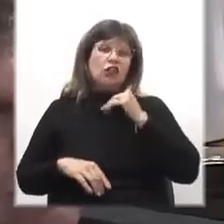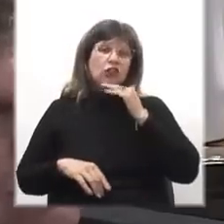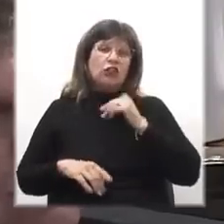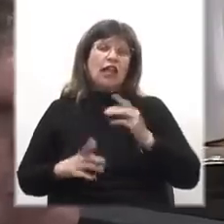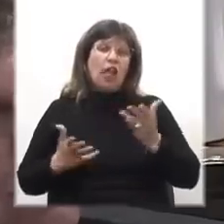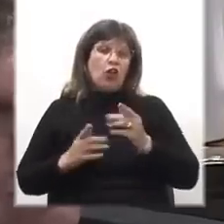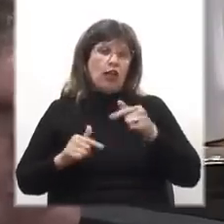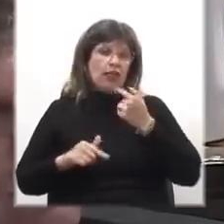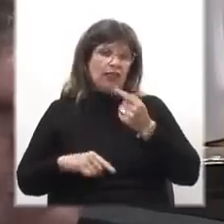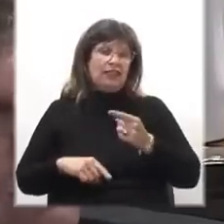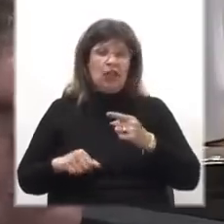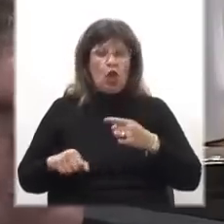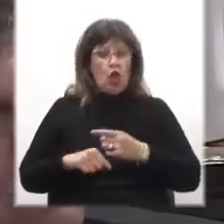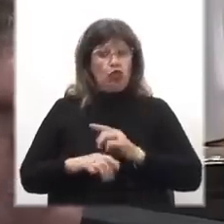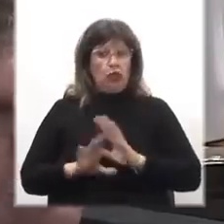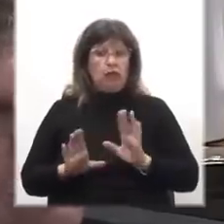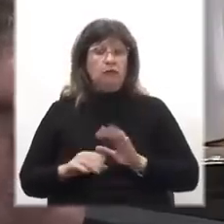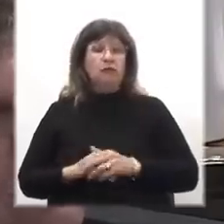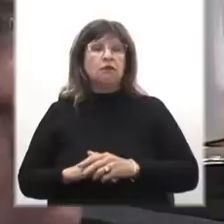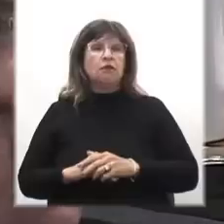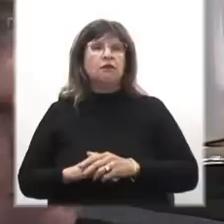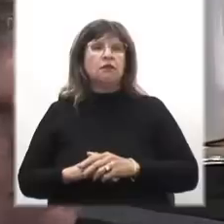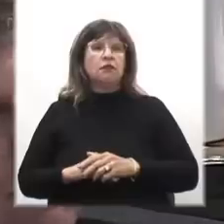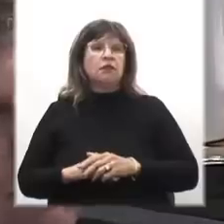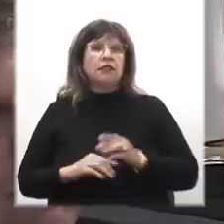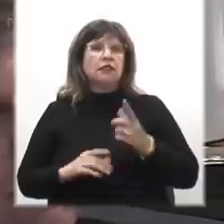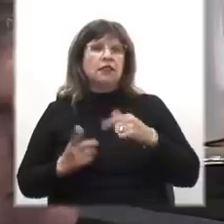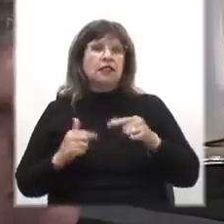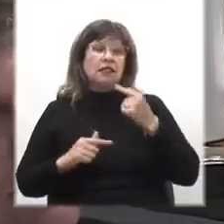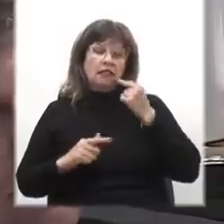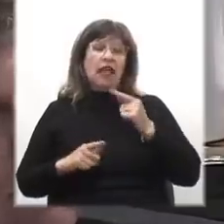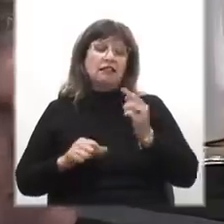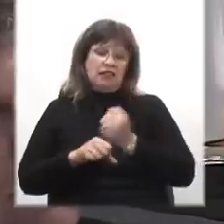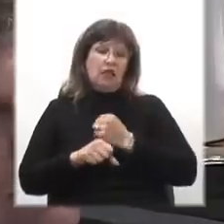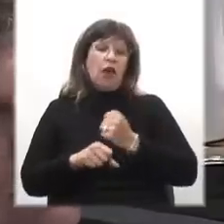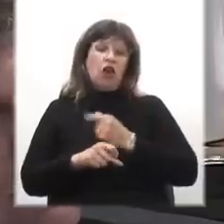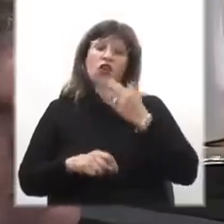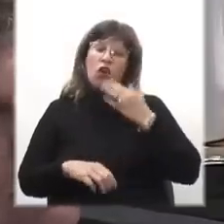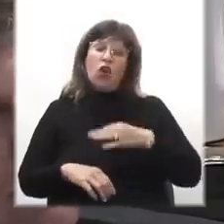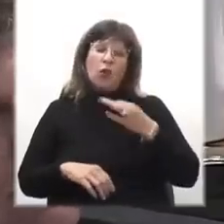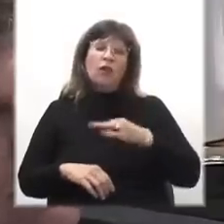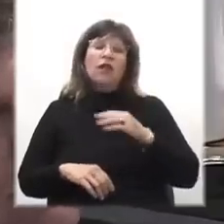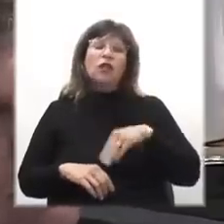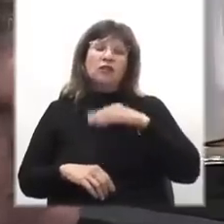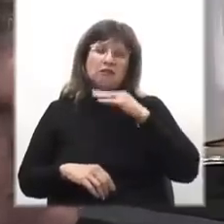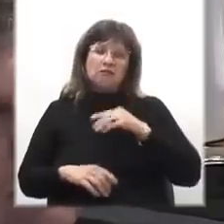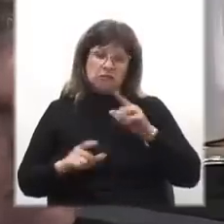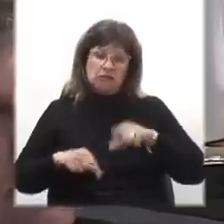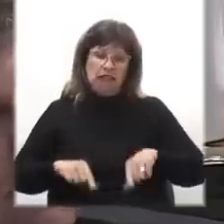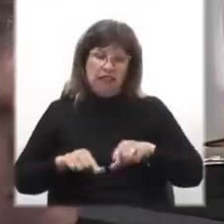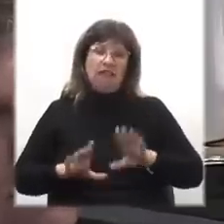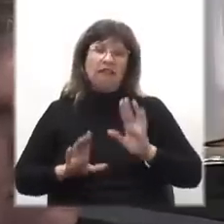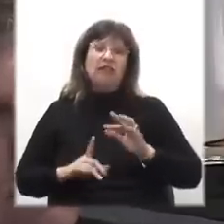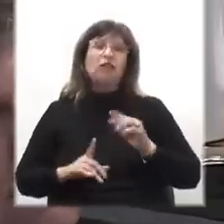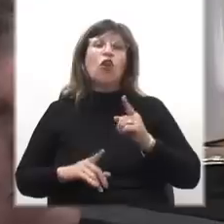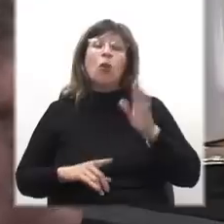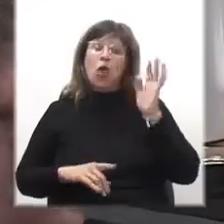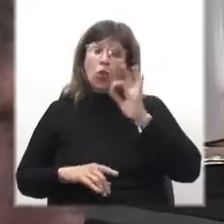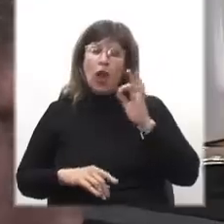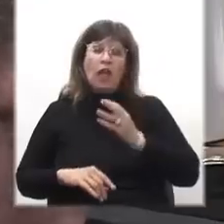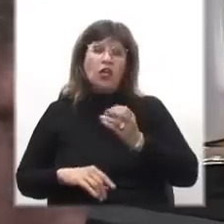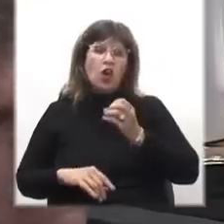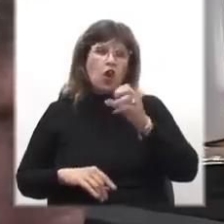en contra, están actuando como verdaderos intendentes, y no como el intendente de Durazno, Florida, que pudiendo